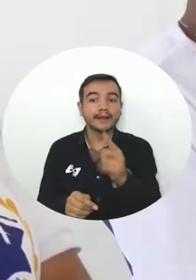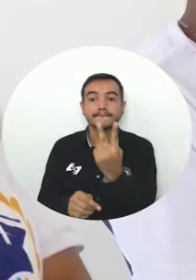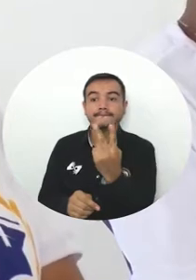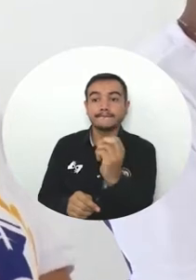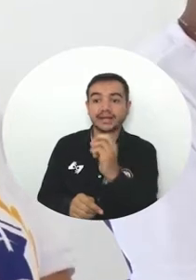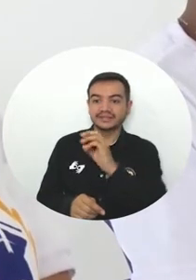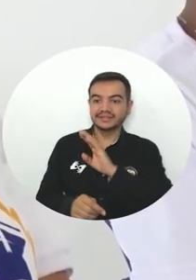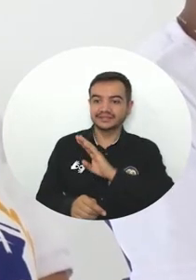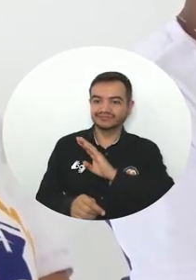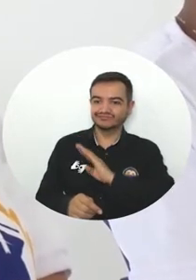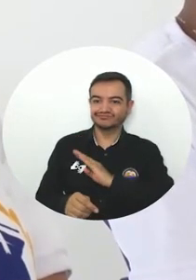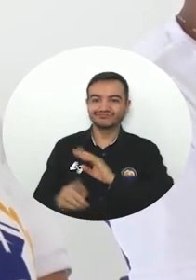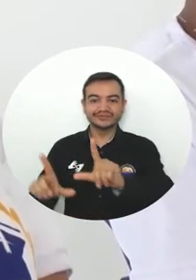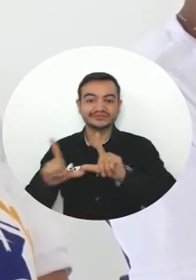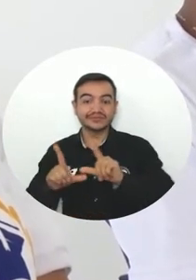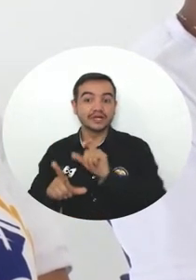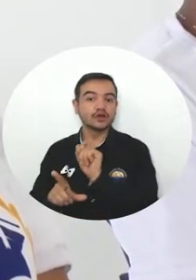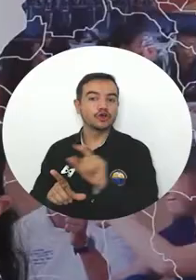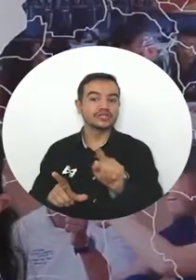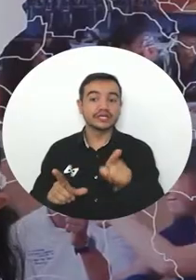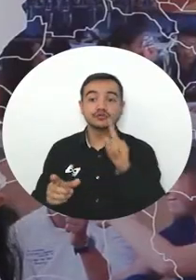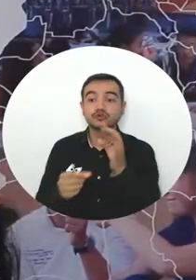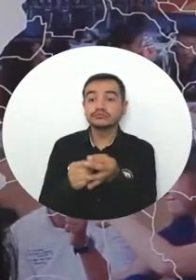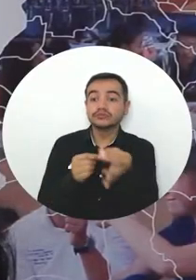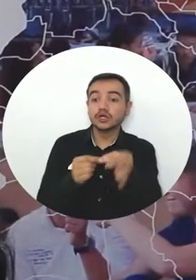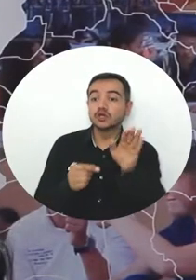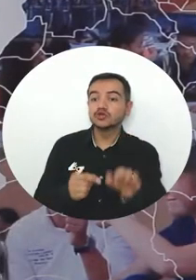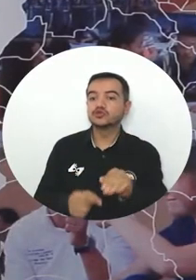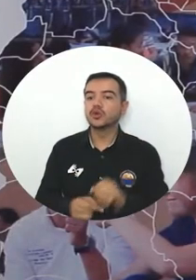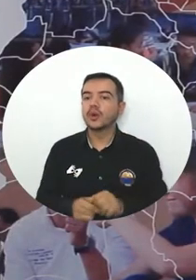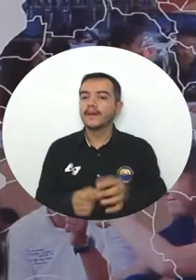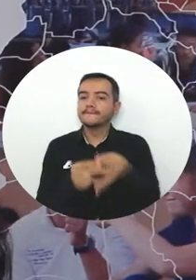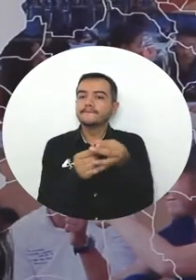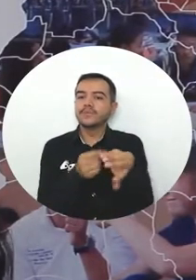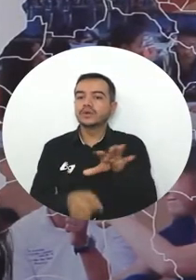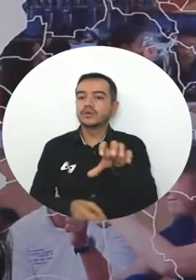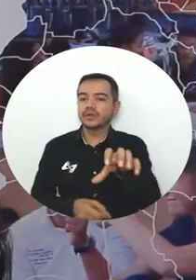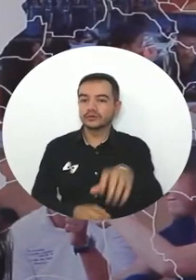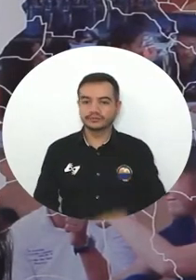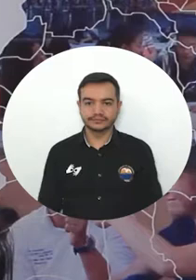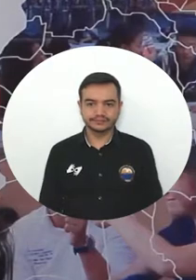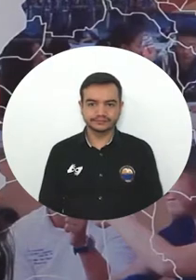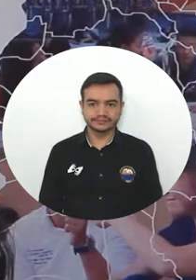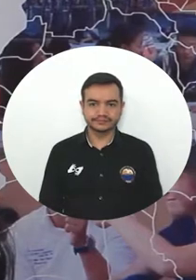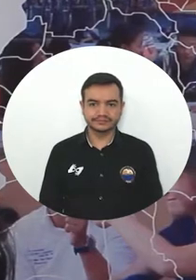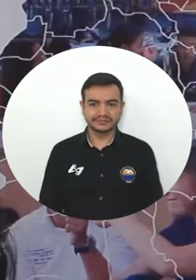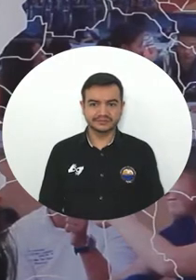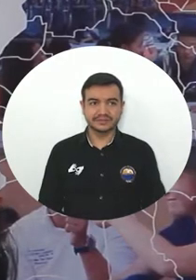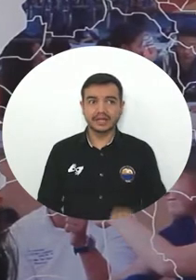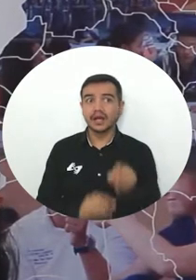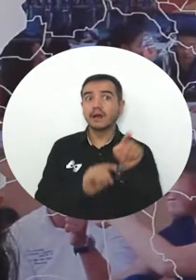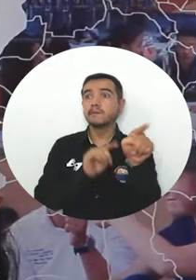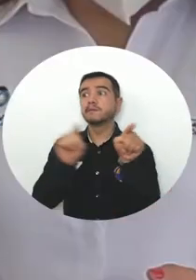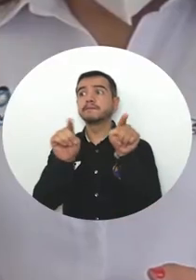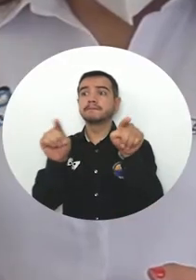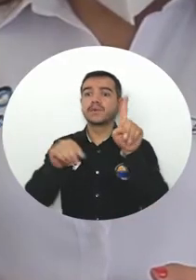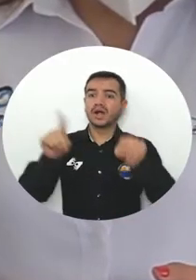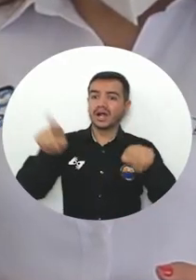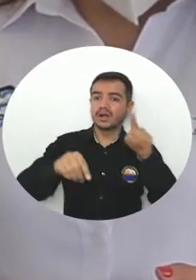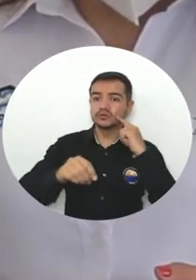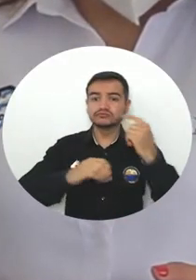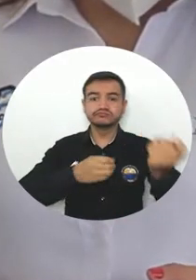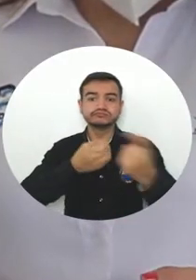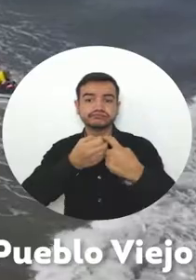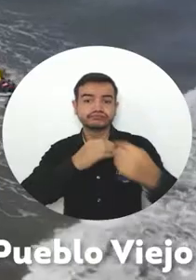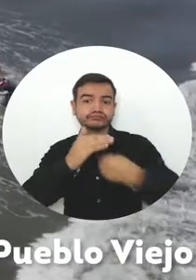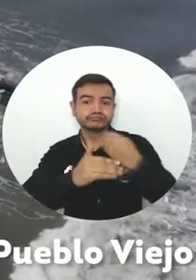instituciones educativas del municipio de Pueblo Viejo. Cuando llega la dirección de la universidad, había municipios que nunca habían admitido un estudiante a medicina. Y la